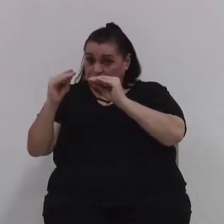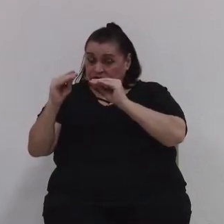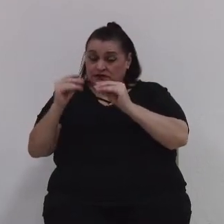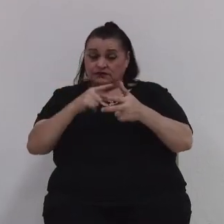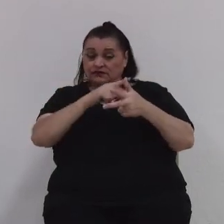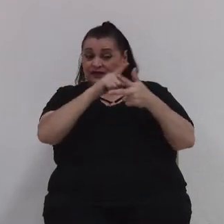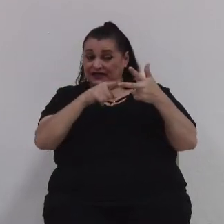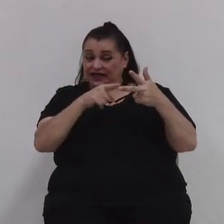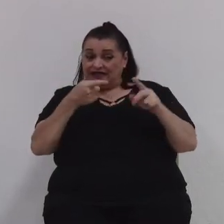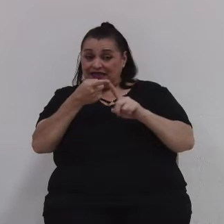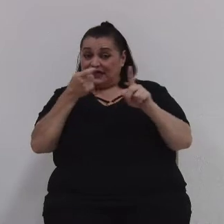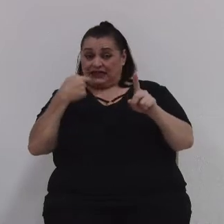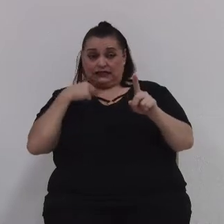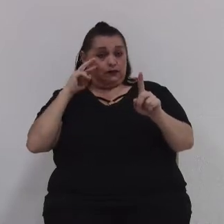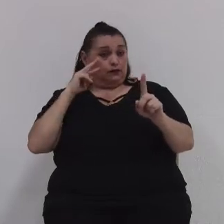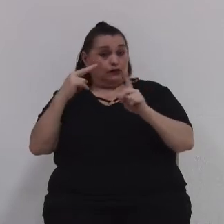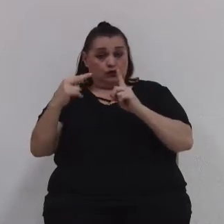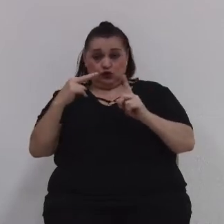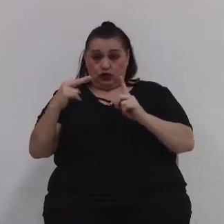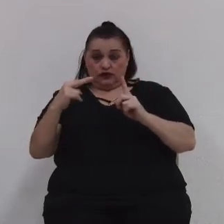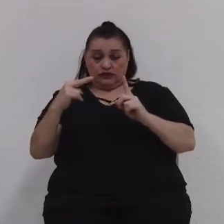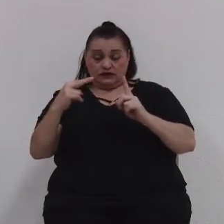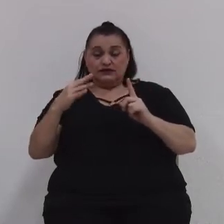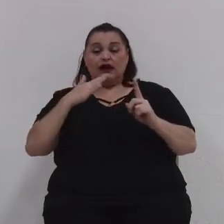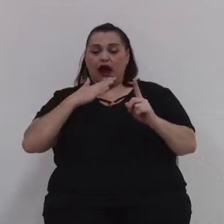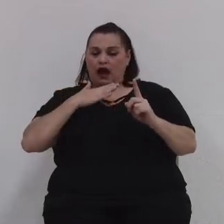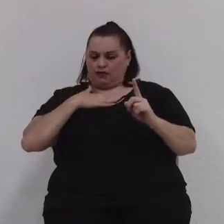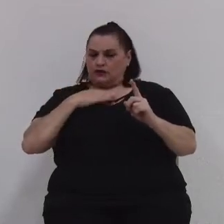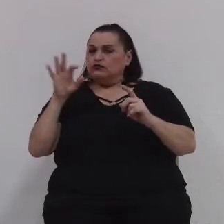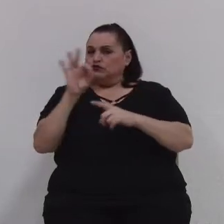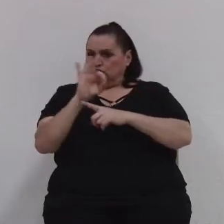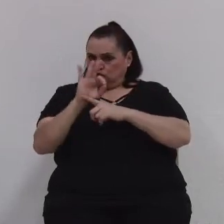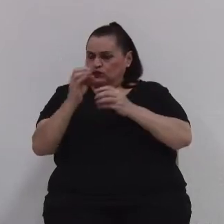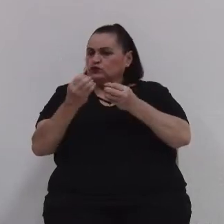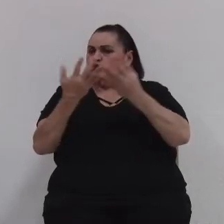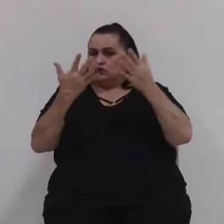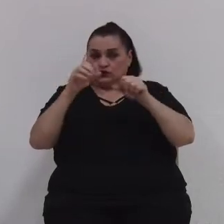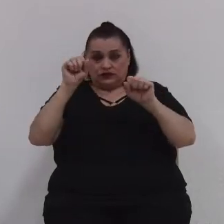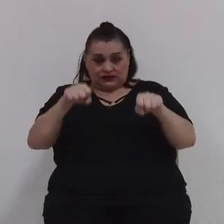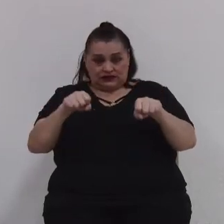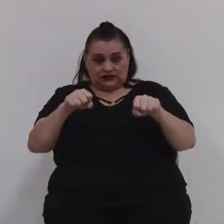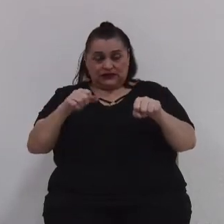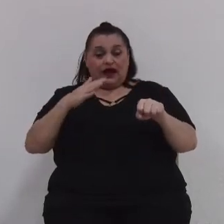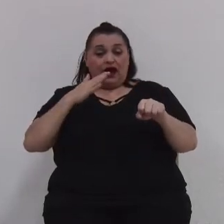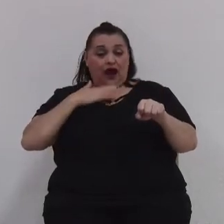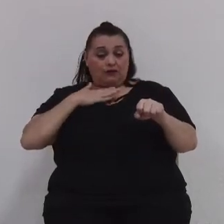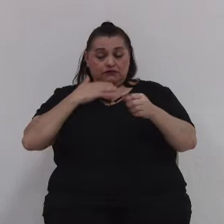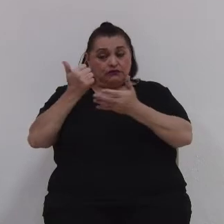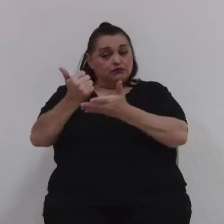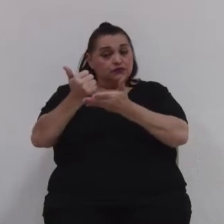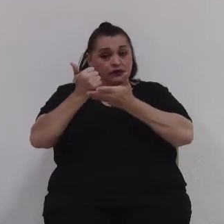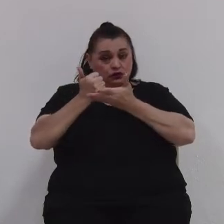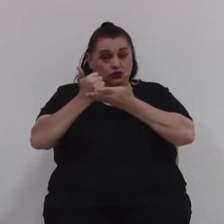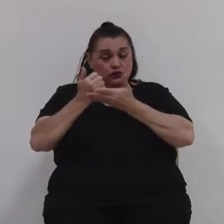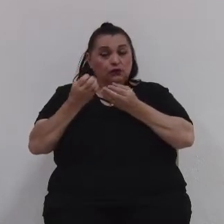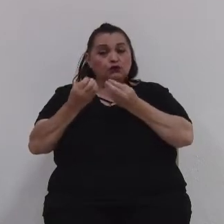que desde mi punto de vista, y a mí me han servido muchísimo, por lo menos a mí me ha ayudado muchísimo